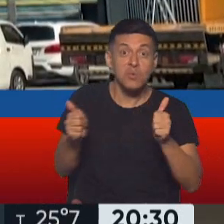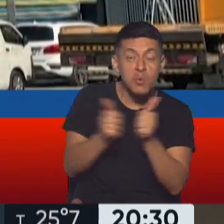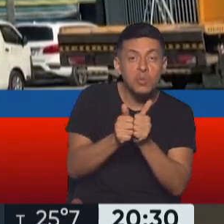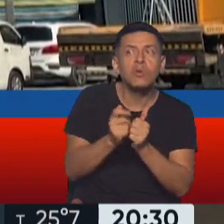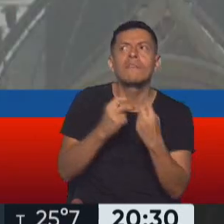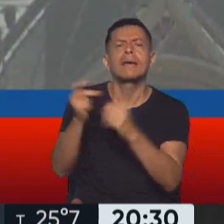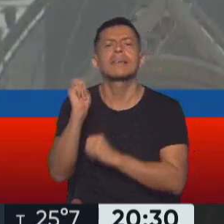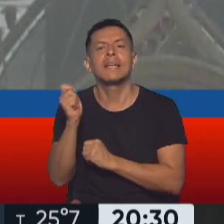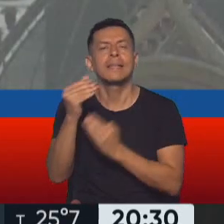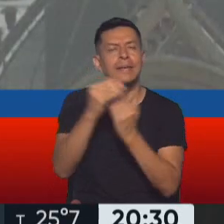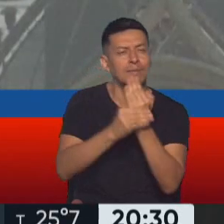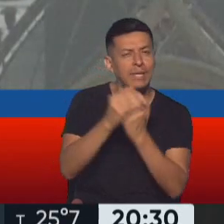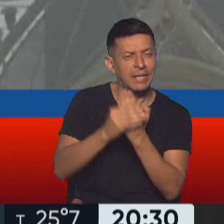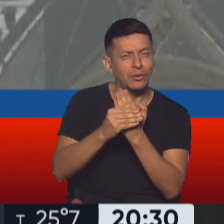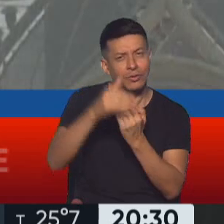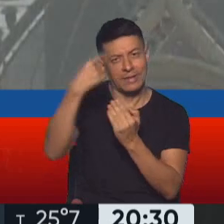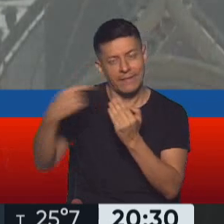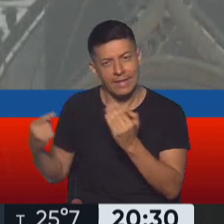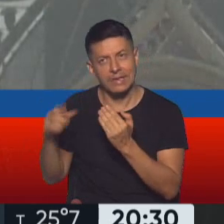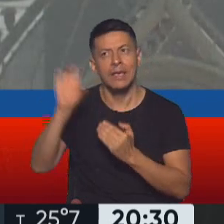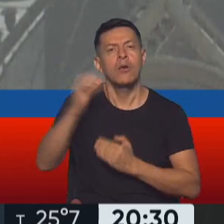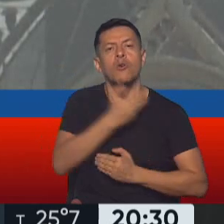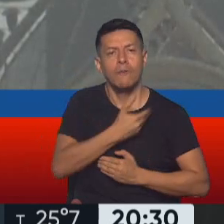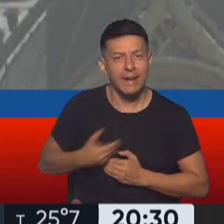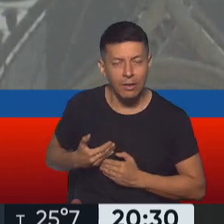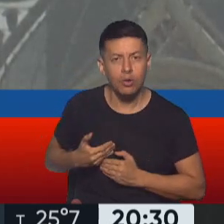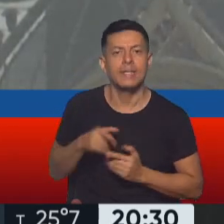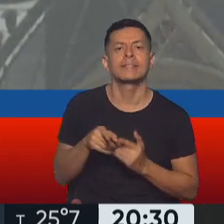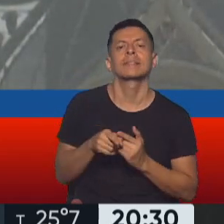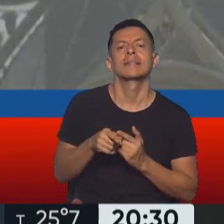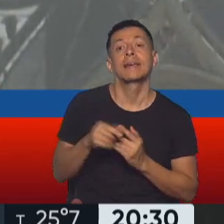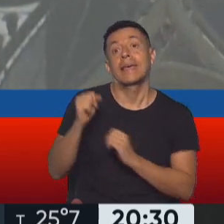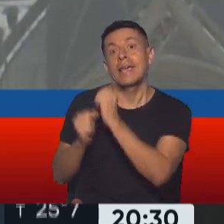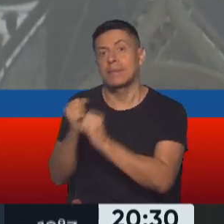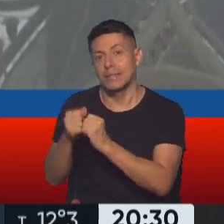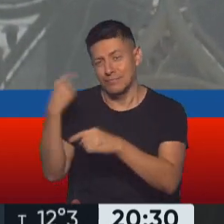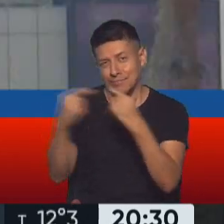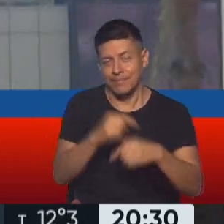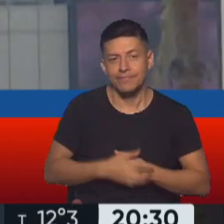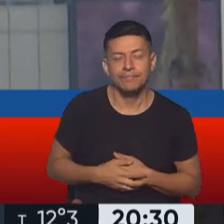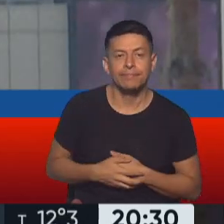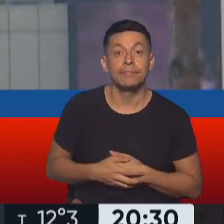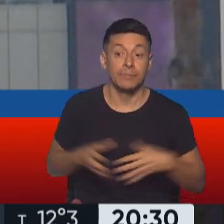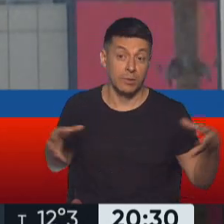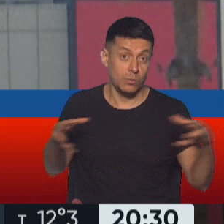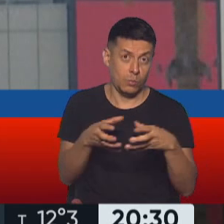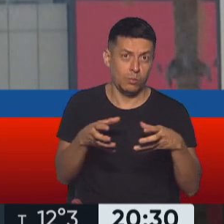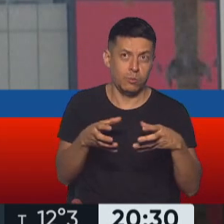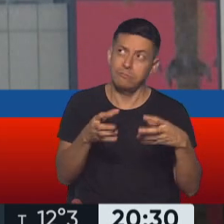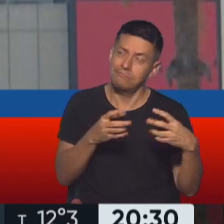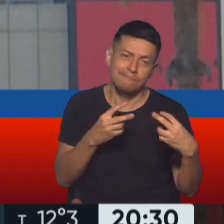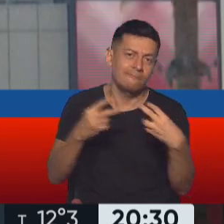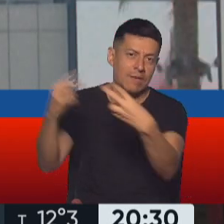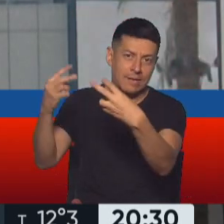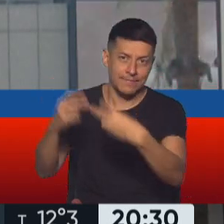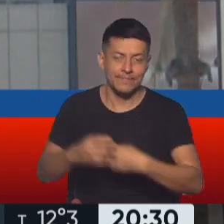ministros del Gabinete Nacional, gobernadores y empresarios. La comitiva que formará parte